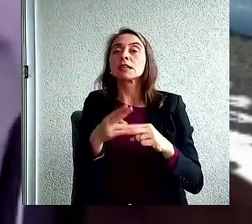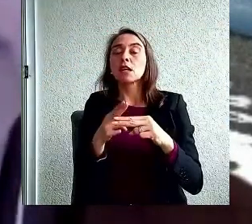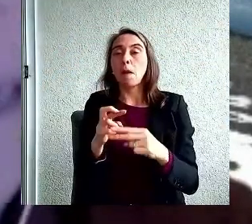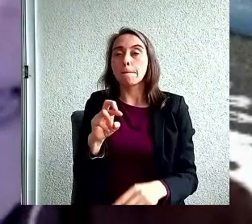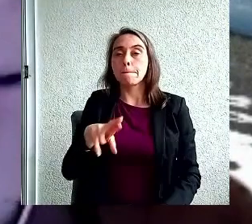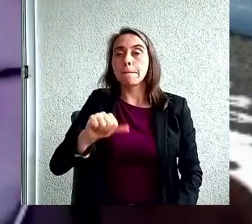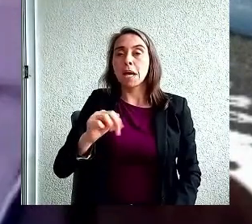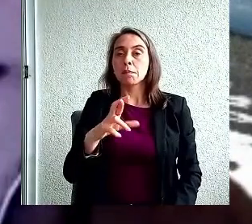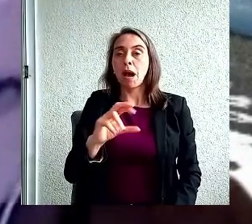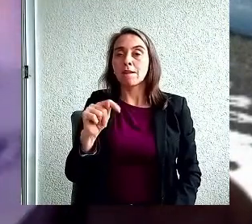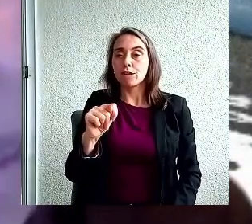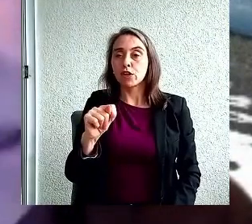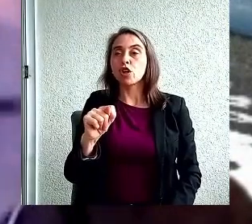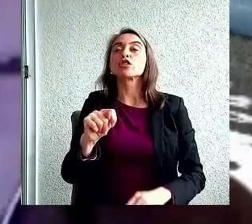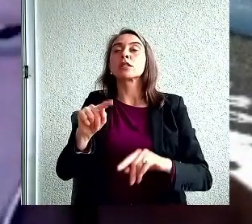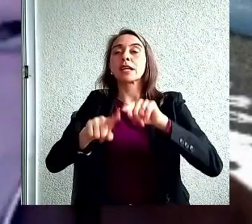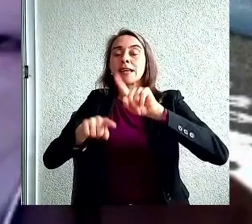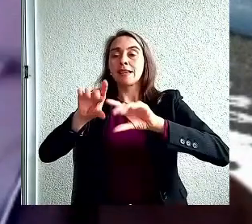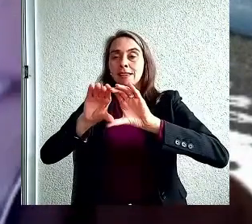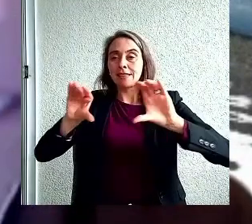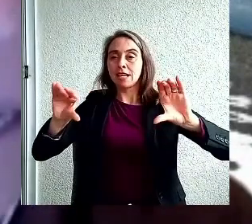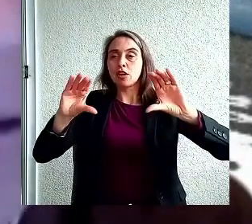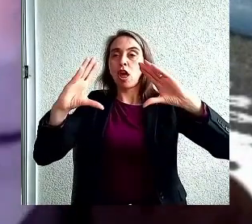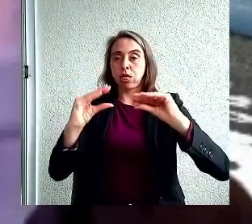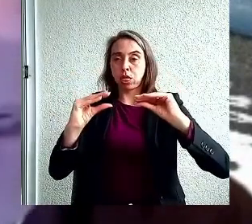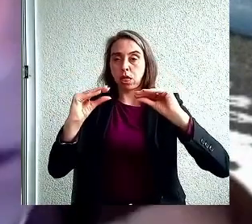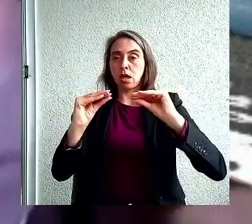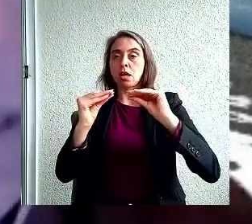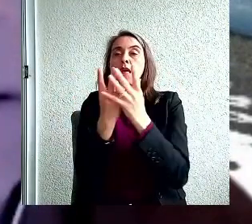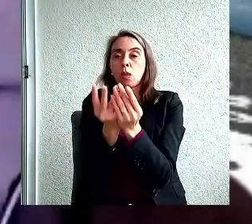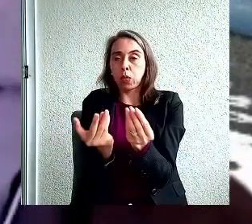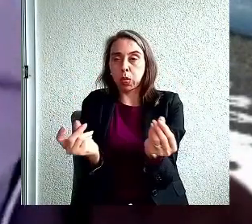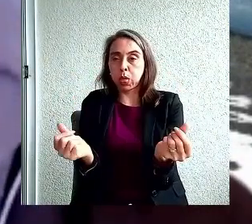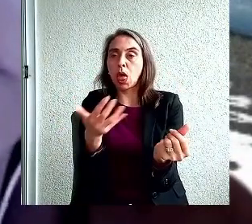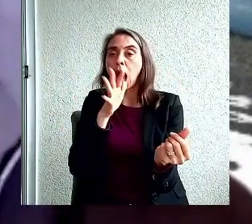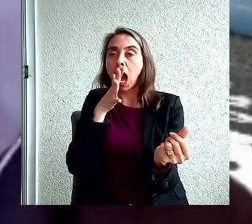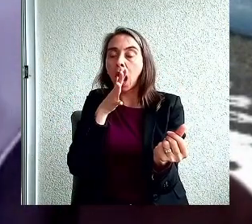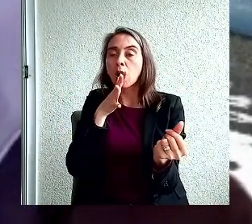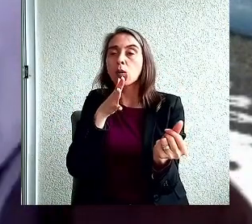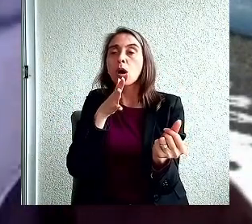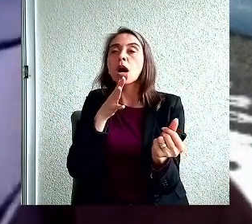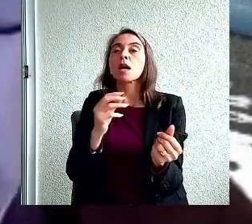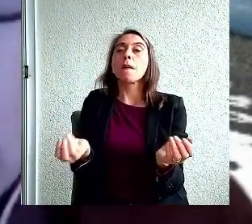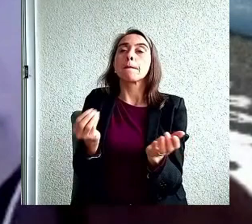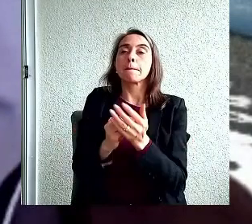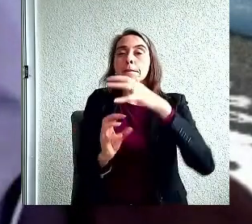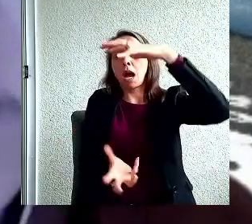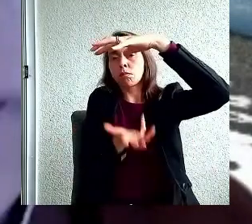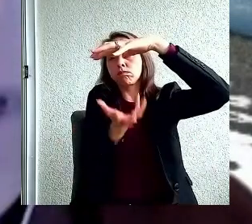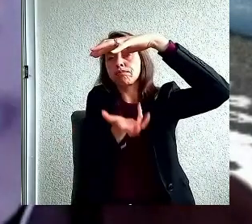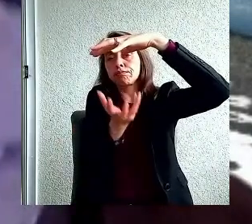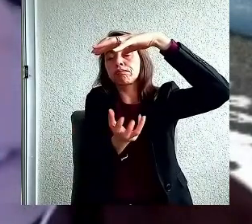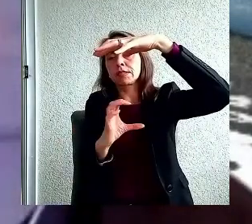aumento del CO2 y cambios en esos ecosistemas, y también un aumento del metano, porque debajo de